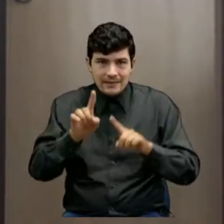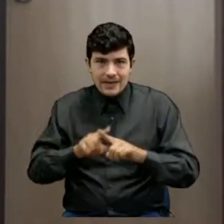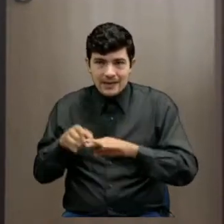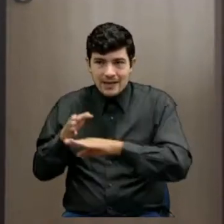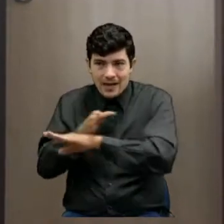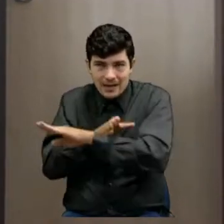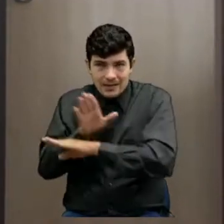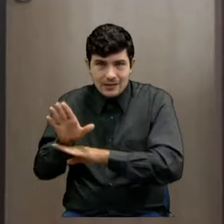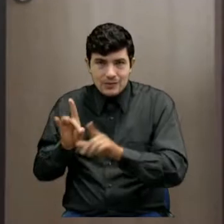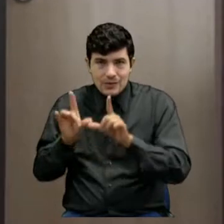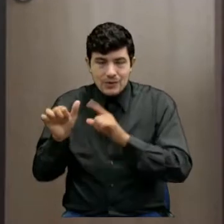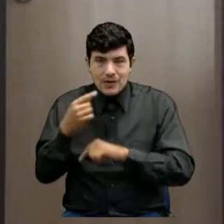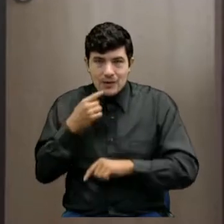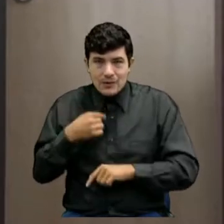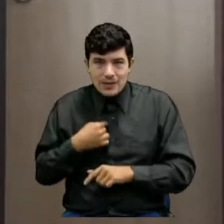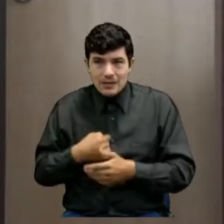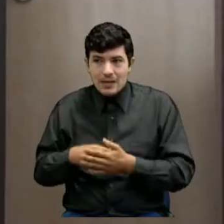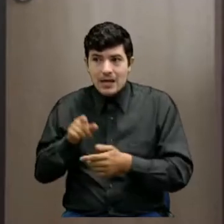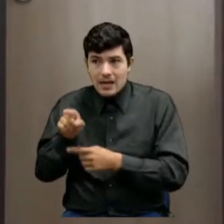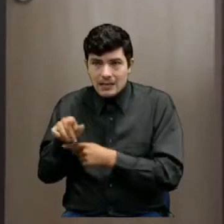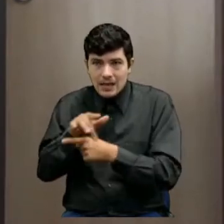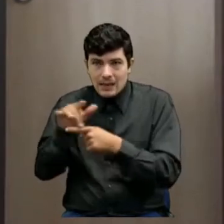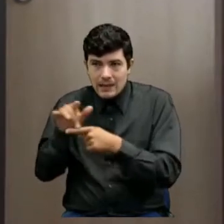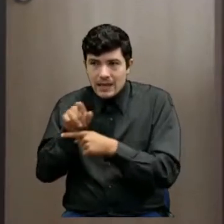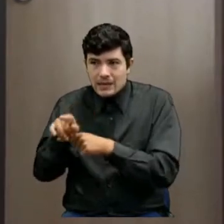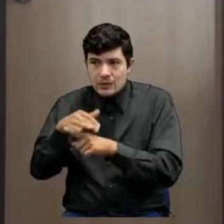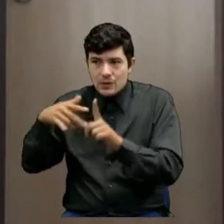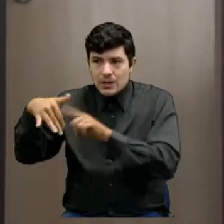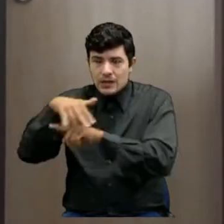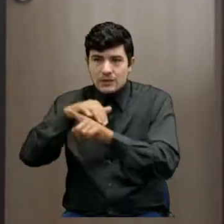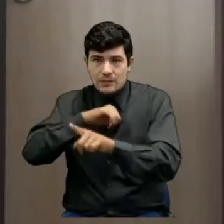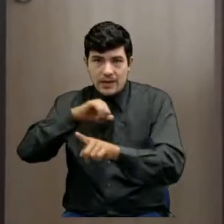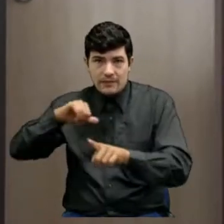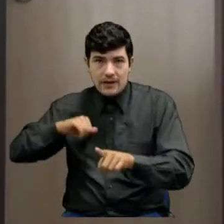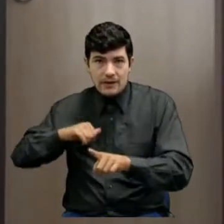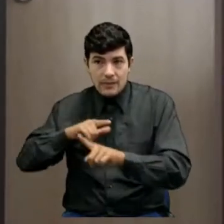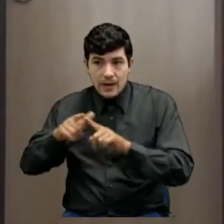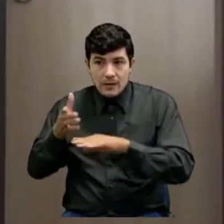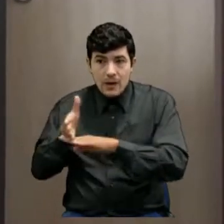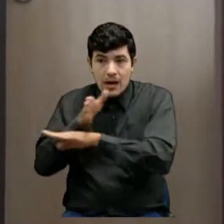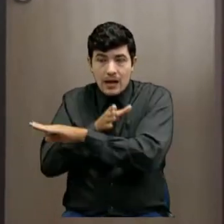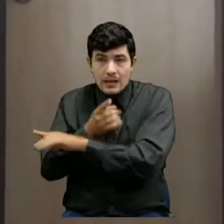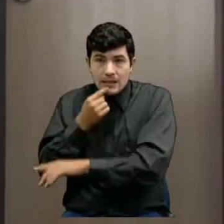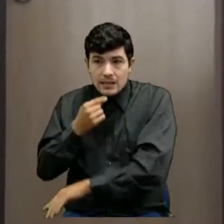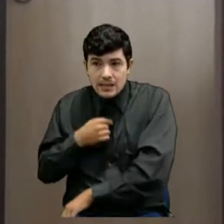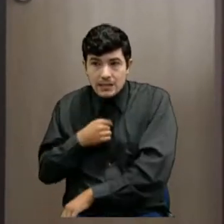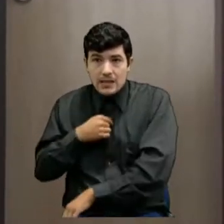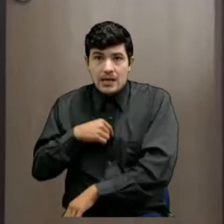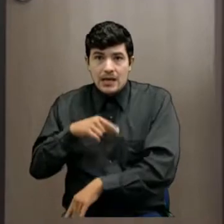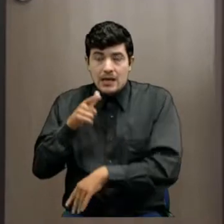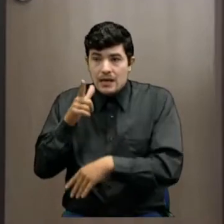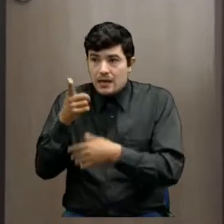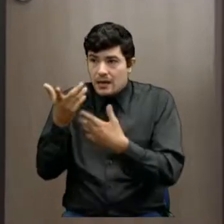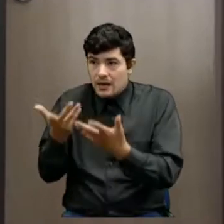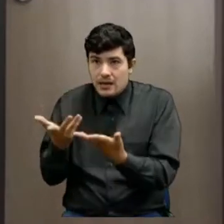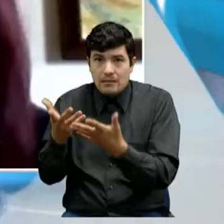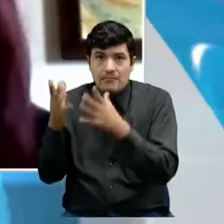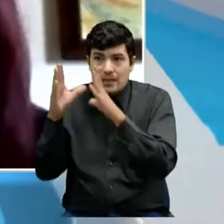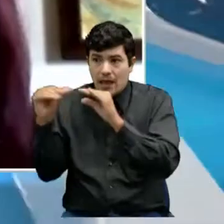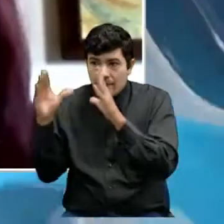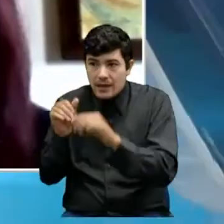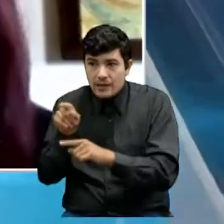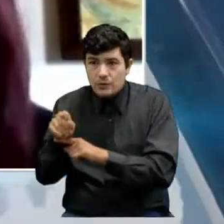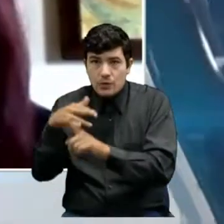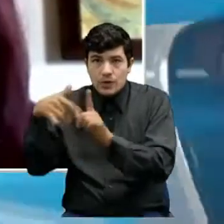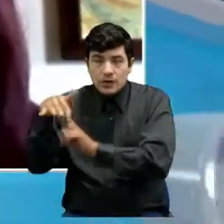doctora, ese aplica al sector privado. No se ha dicho nada de la prima de Navidad para el sector privado.